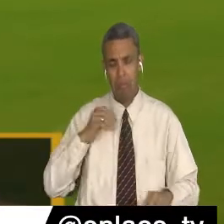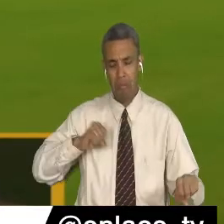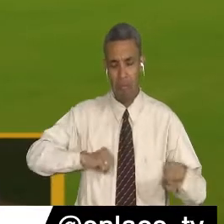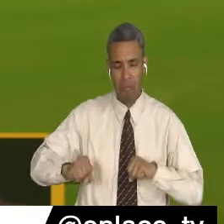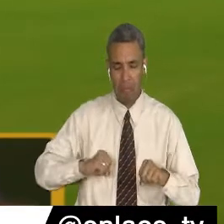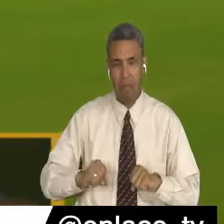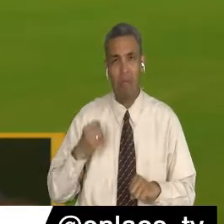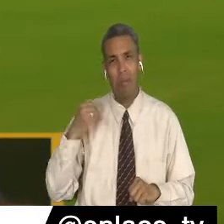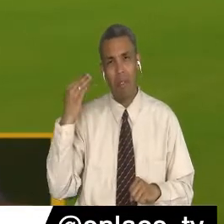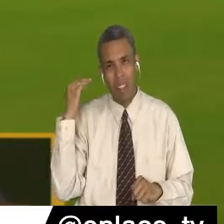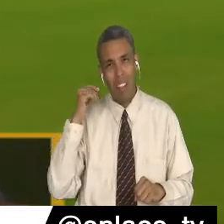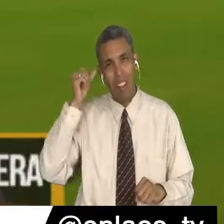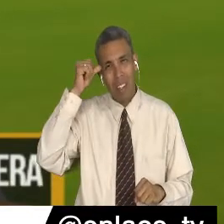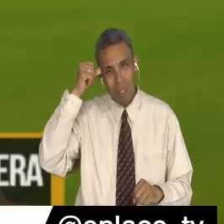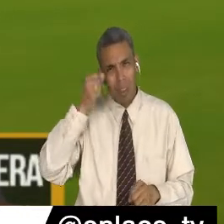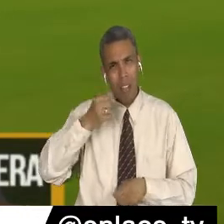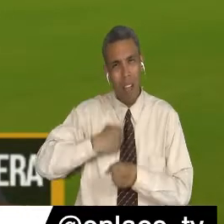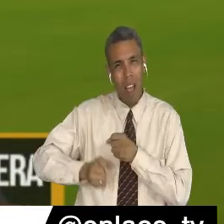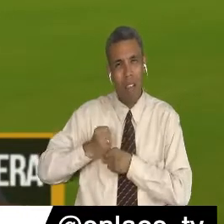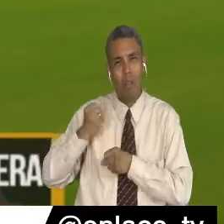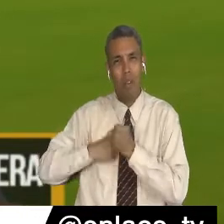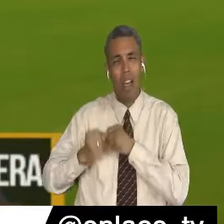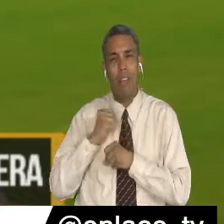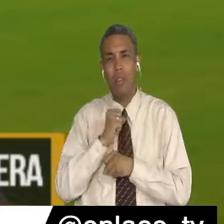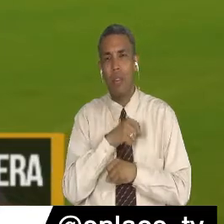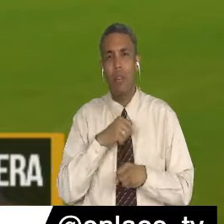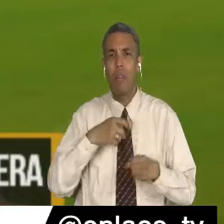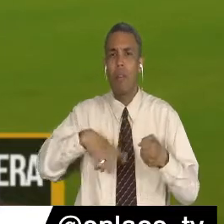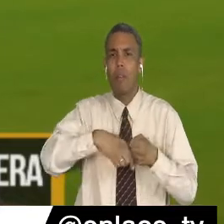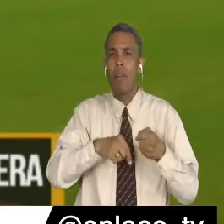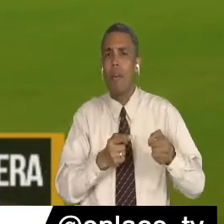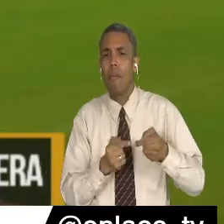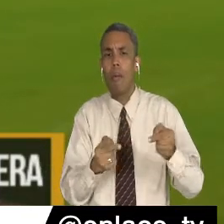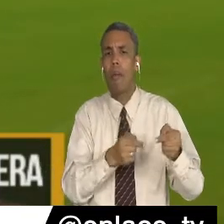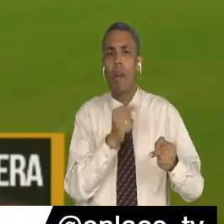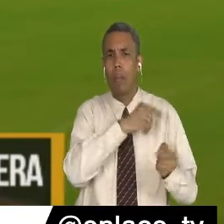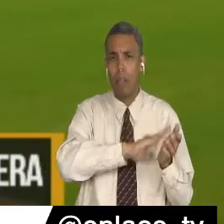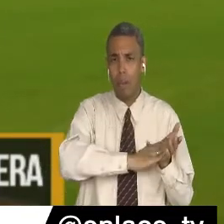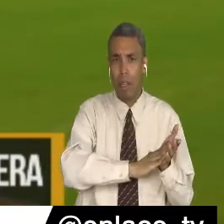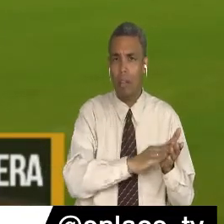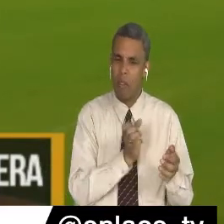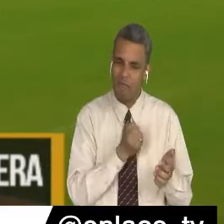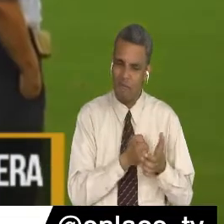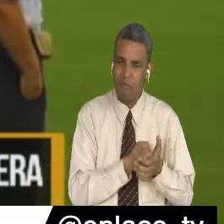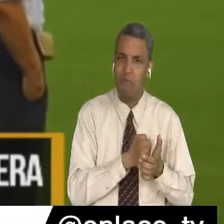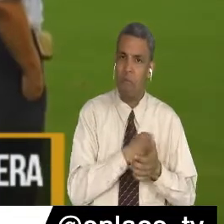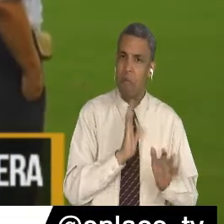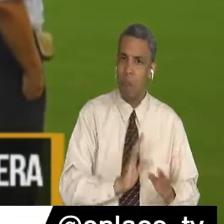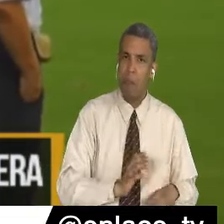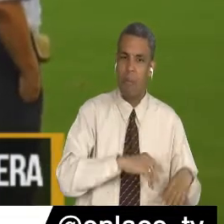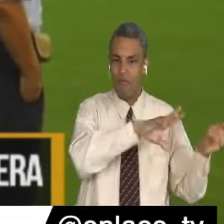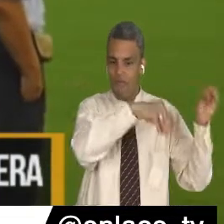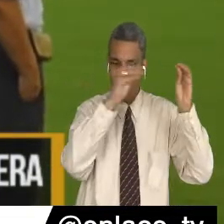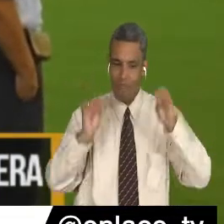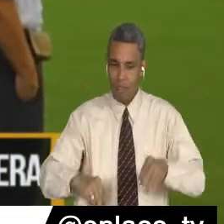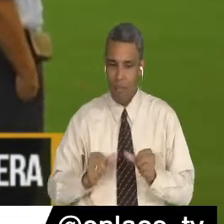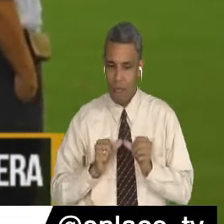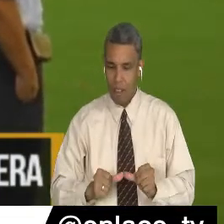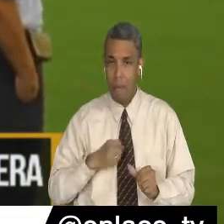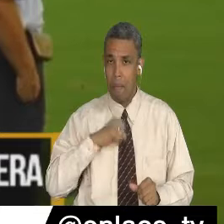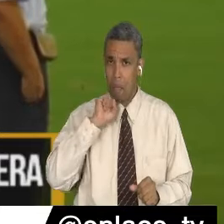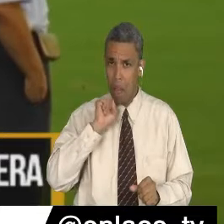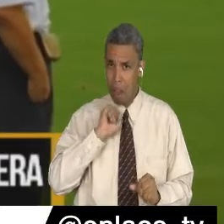Barranca Bermeja, y bajo el liderazgo de la Junta Directiva y los accionistas anteriores, pues conseguimos ese